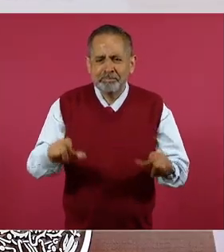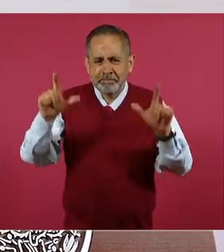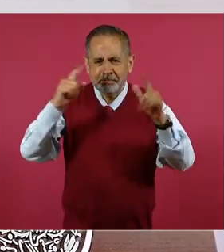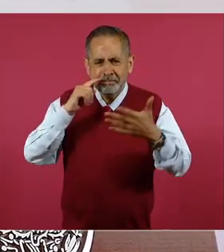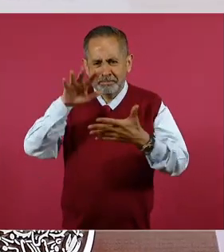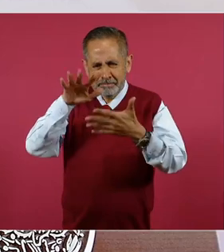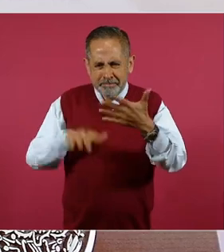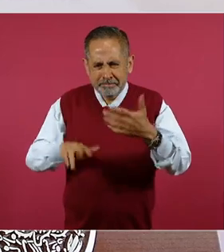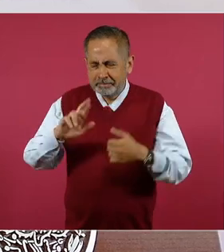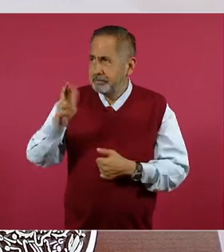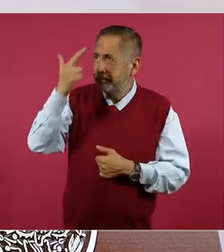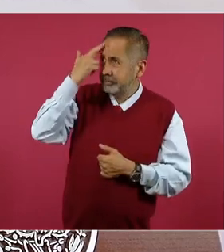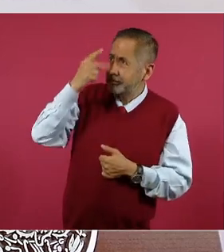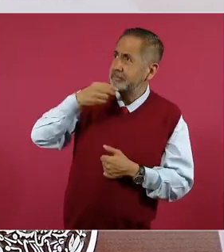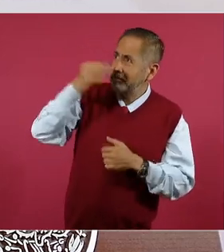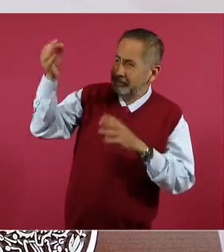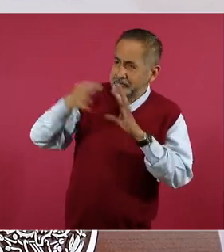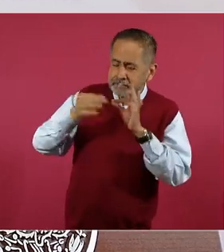para recordarlo, porque